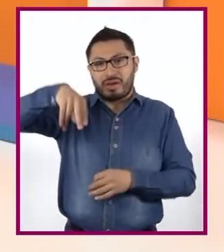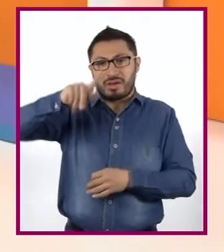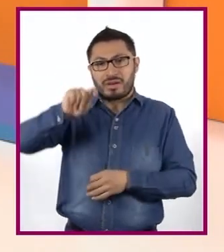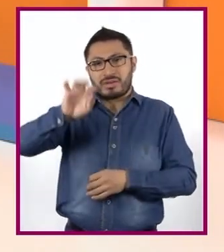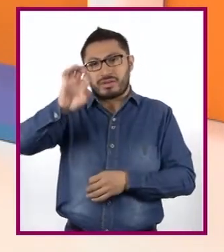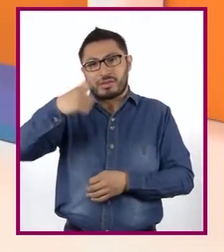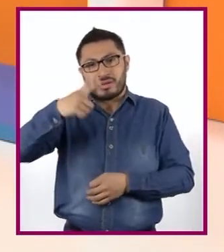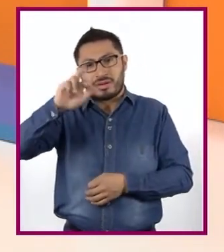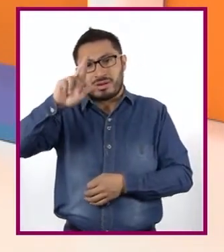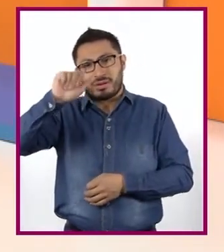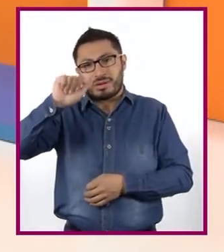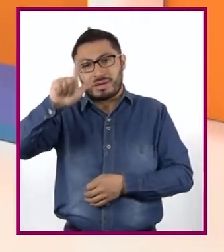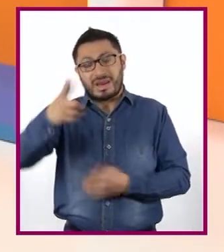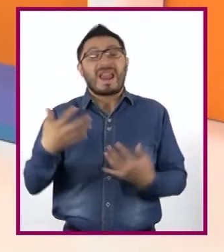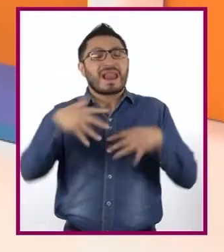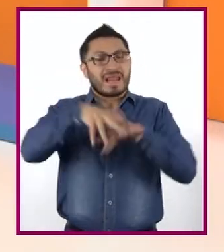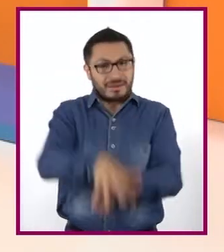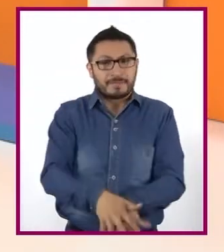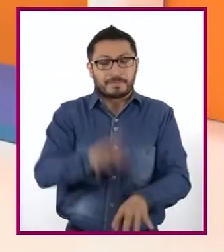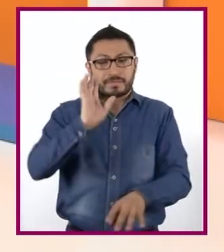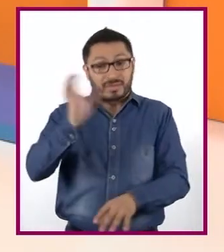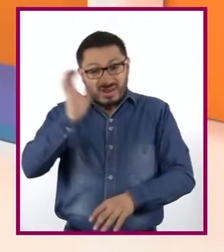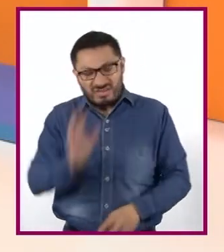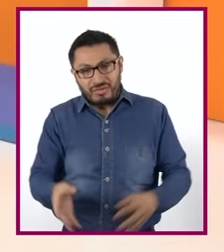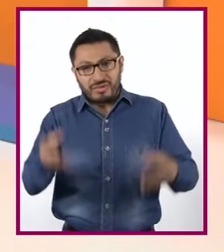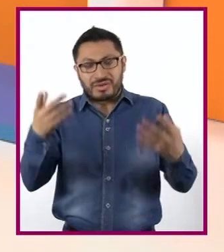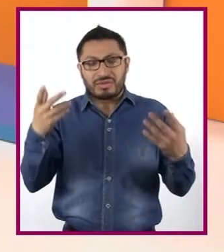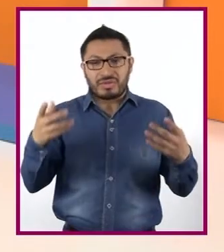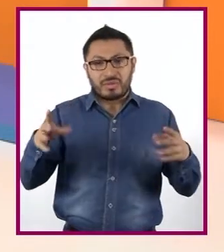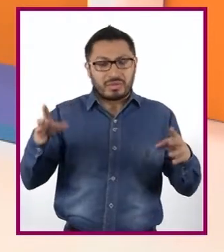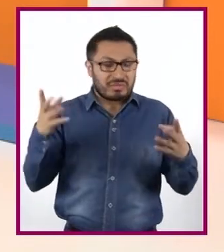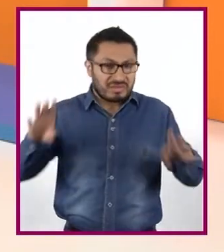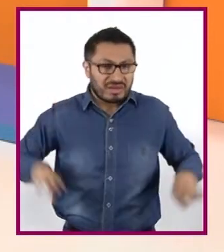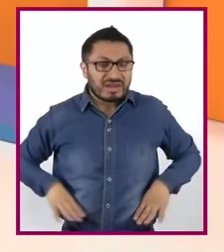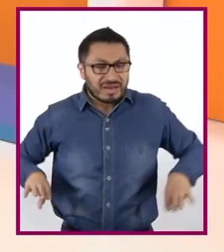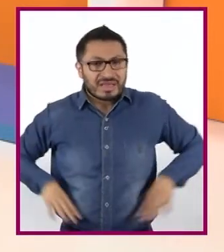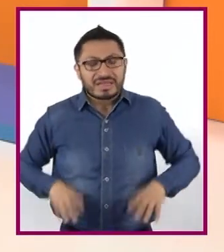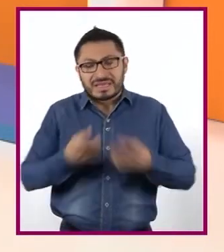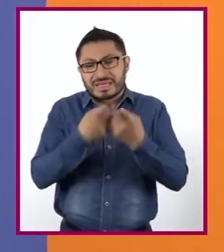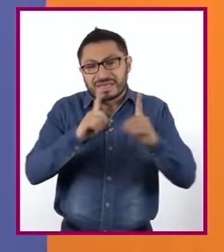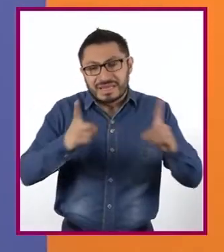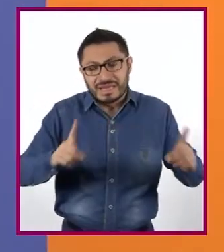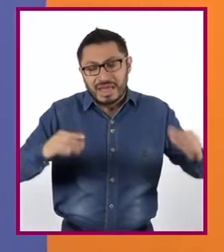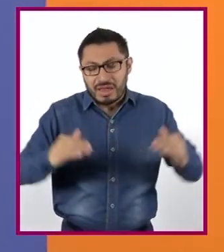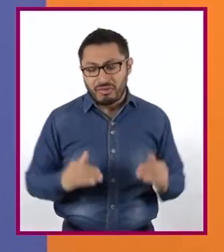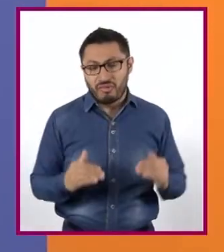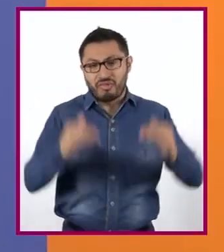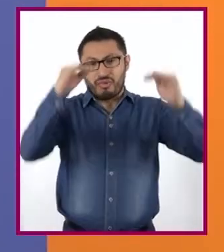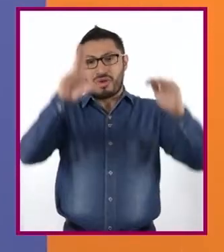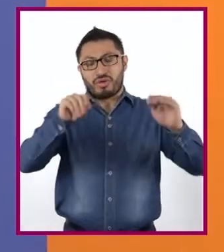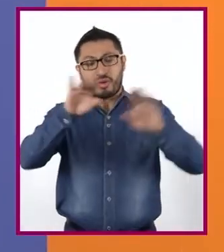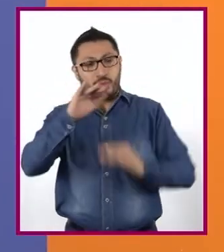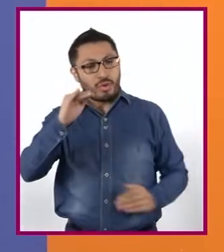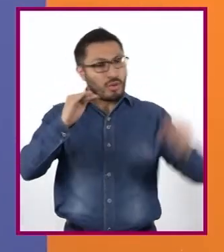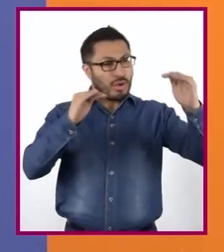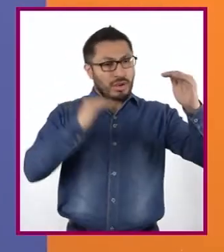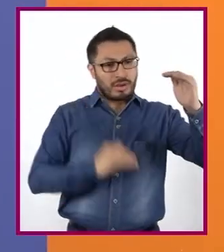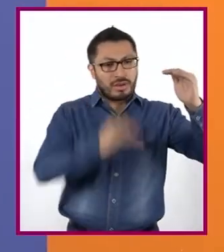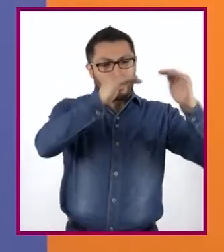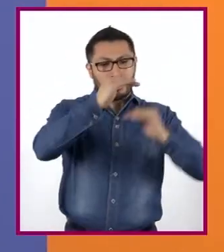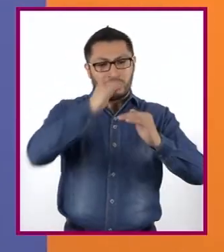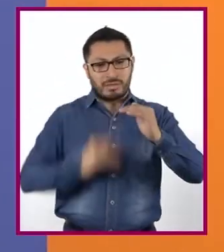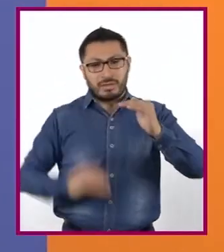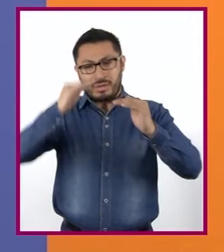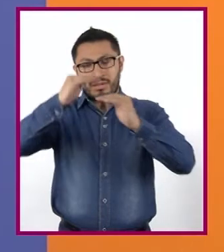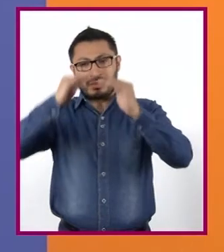habilidades o capacidades se desarrollan en su conjunto y de manera armónica, no de manera aislada. Hasta el momento,